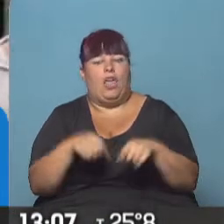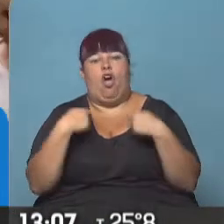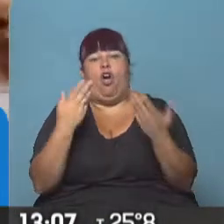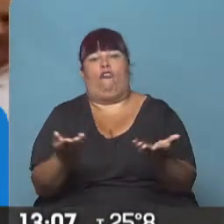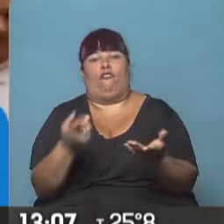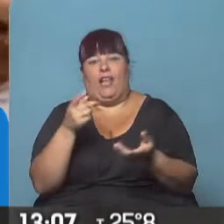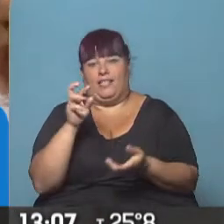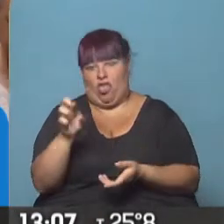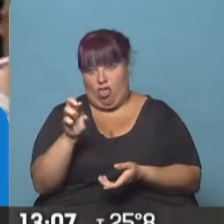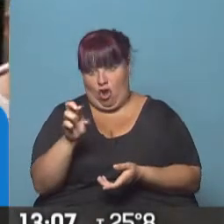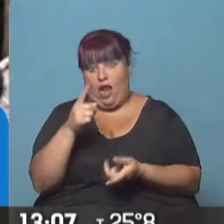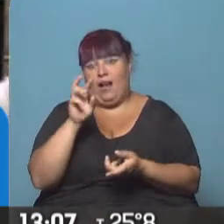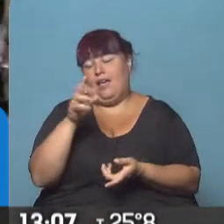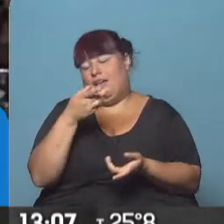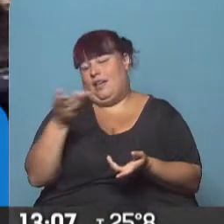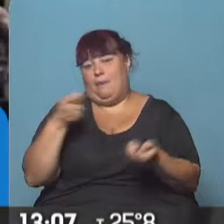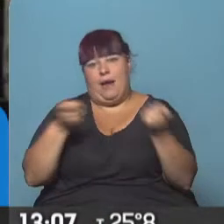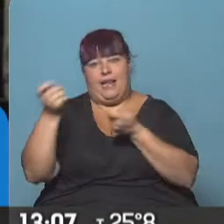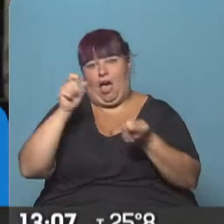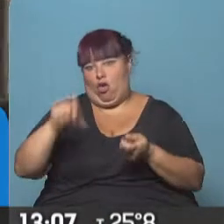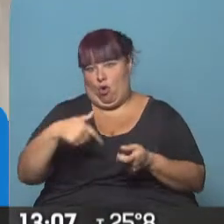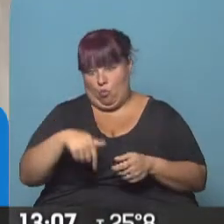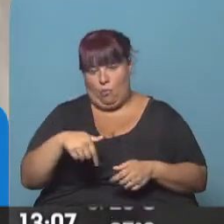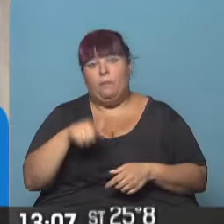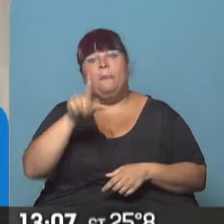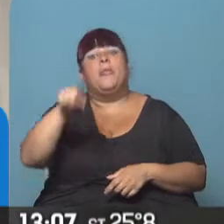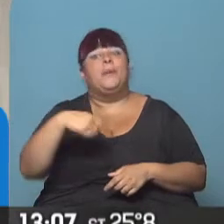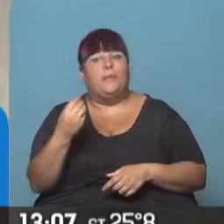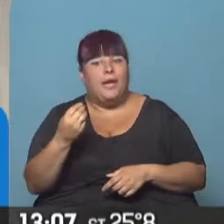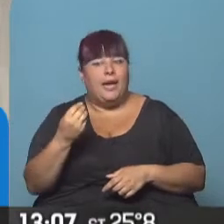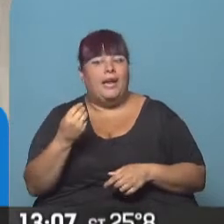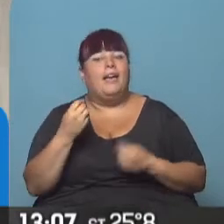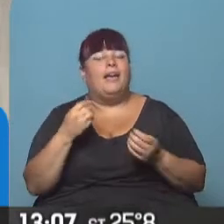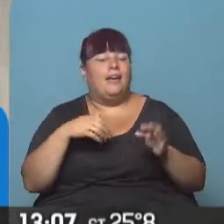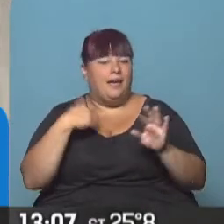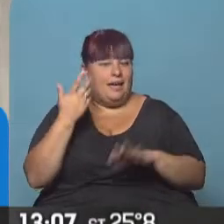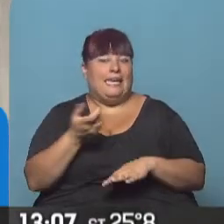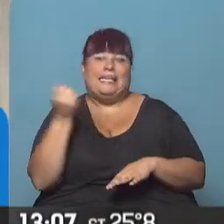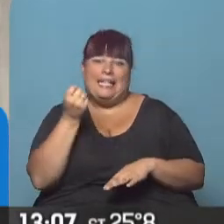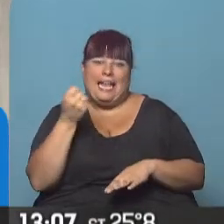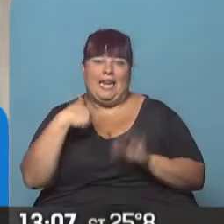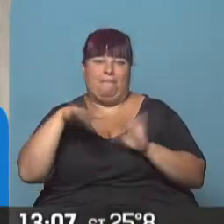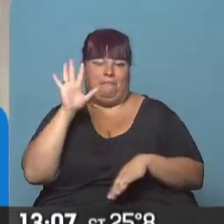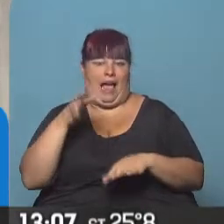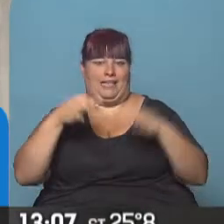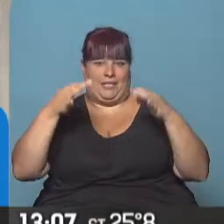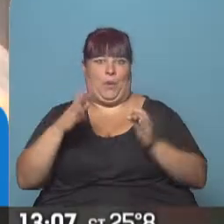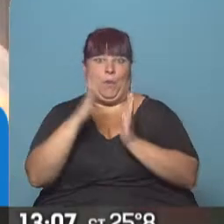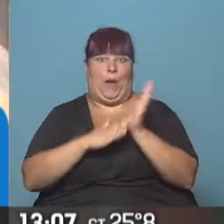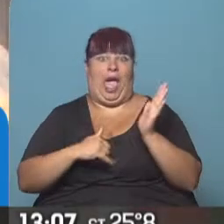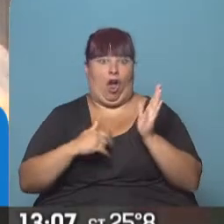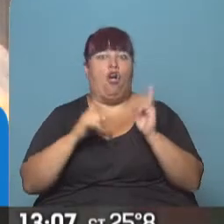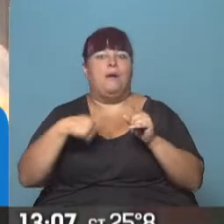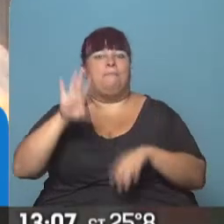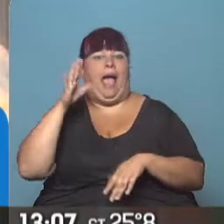oferentes del cambio en el mercado local. Lo que va a generar esto es que haya el intento de que haya mayor formalización, por lo cual también